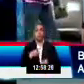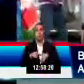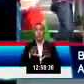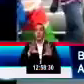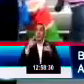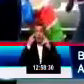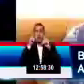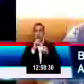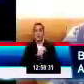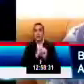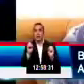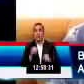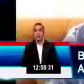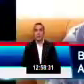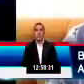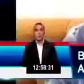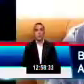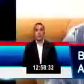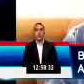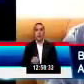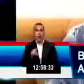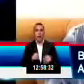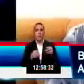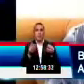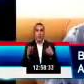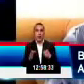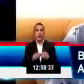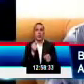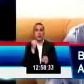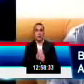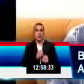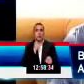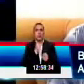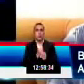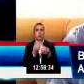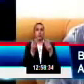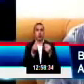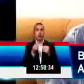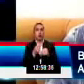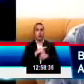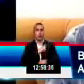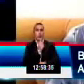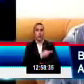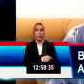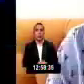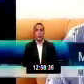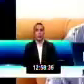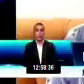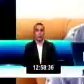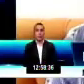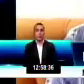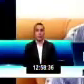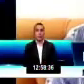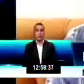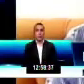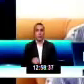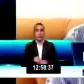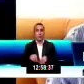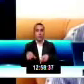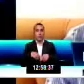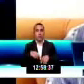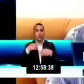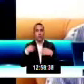no han sido reconocidas. Cada vez son menos, se está haciendo un trabajo muy importante el Servicio de Medicina Legal y Ciencias